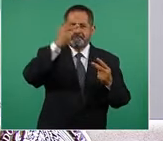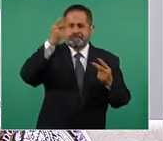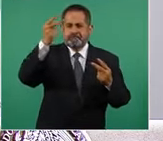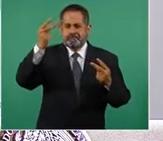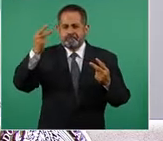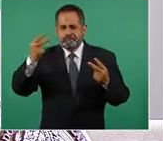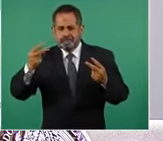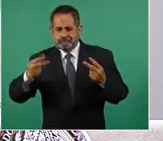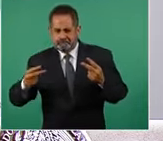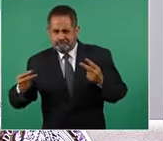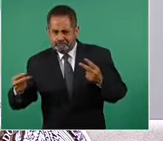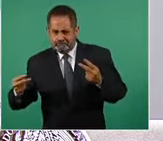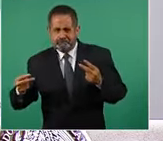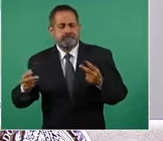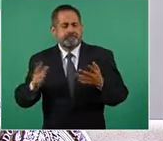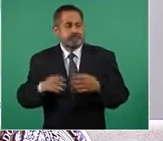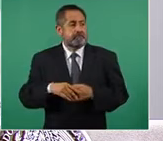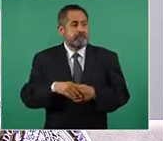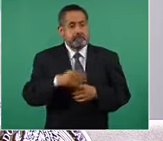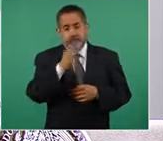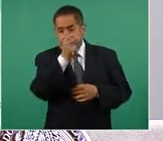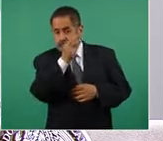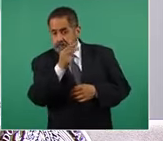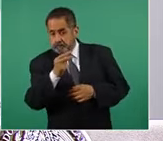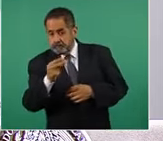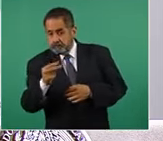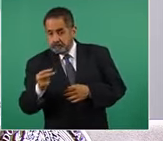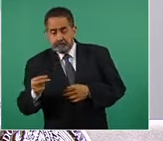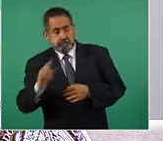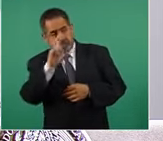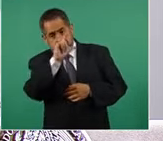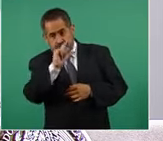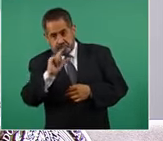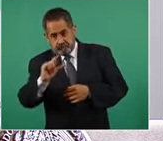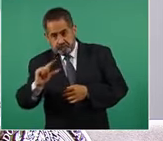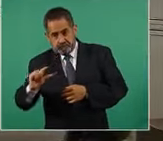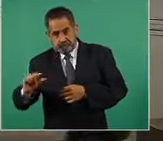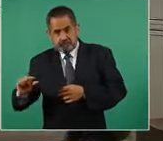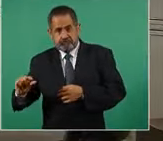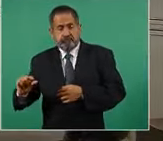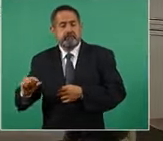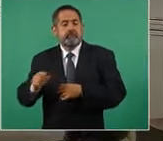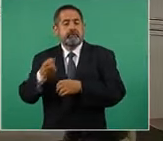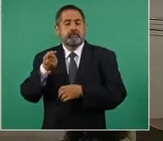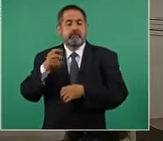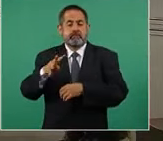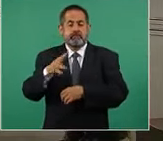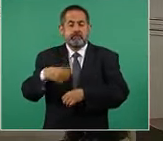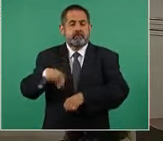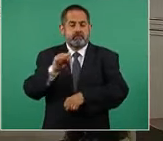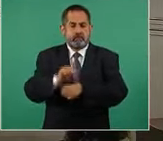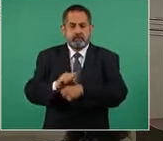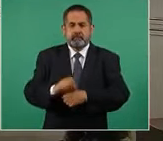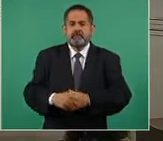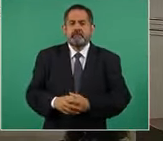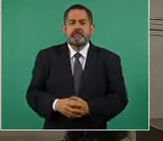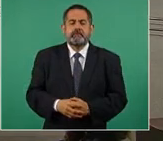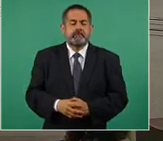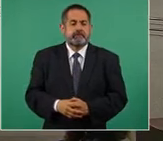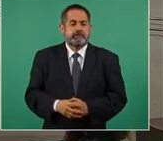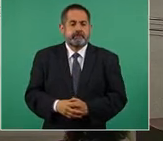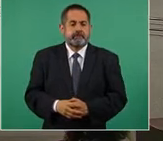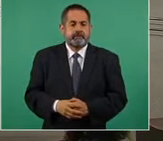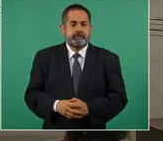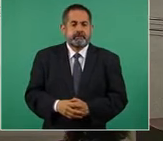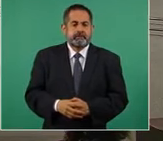donde vemos estas 19 semanas de reducción en los casos estimados, el informe técnico, en